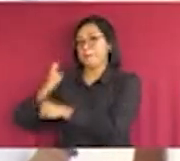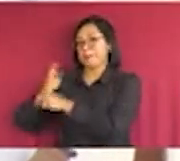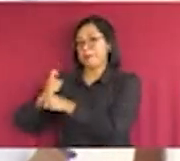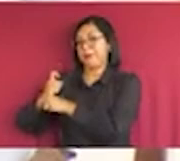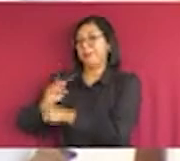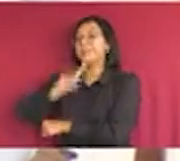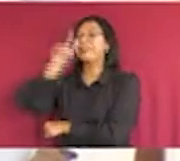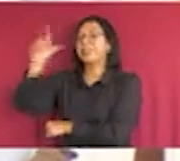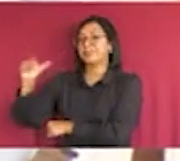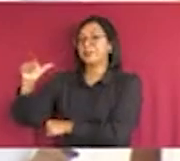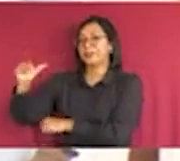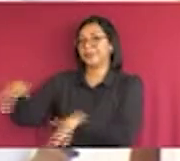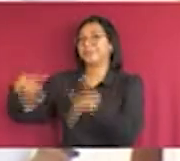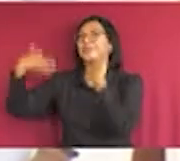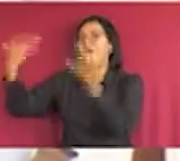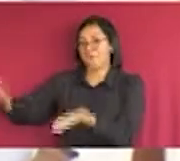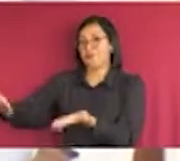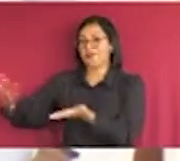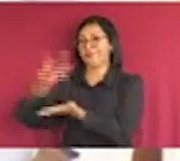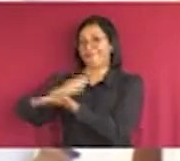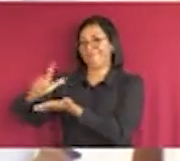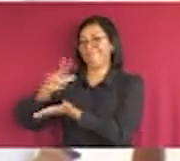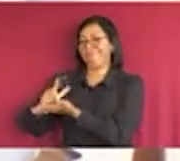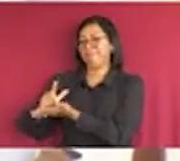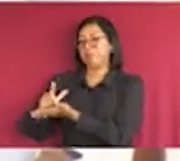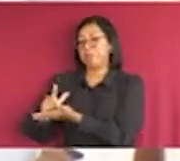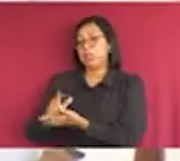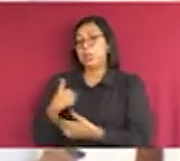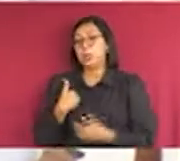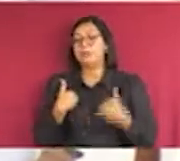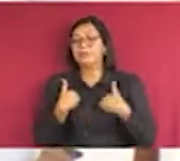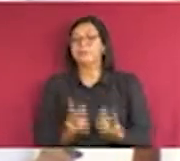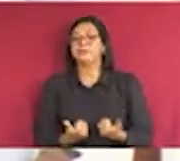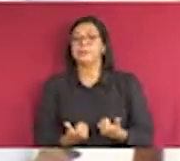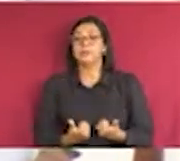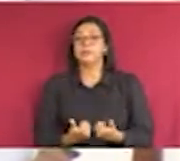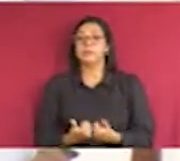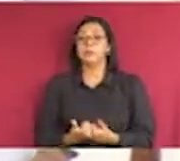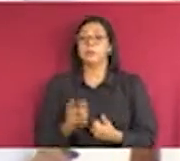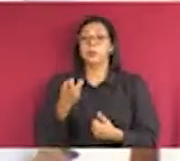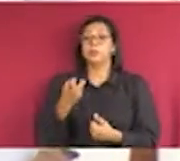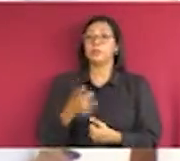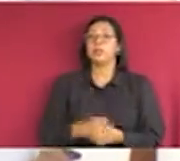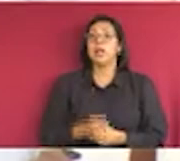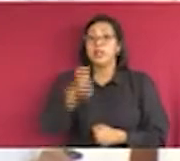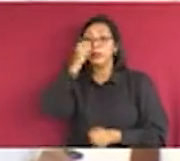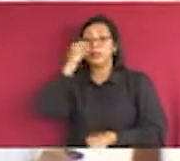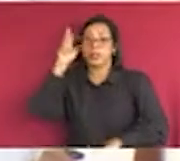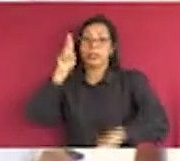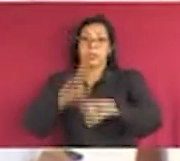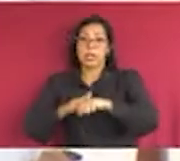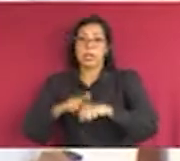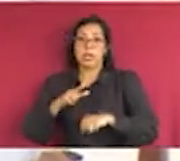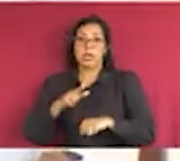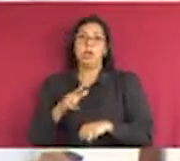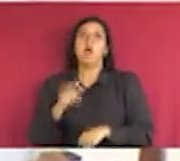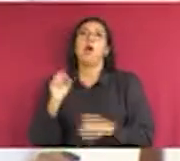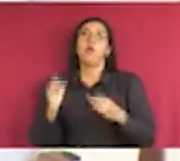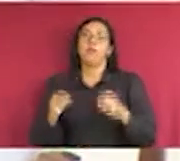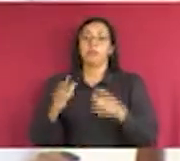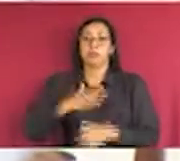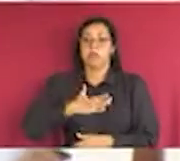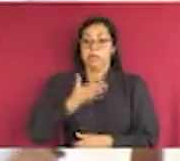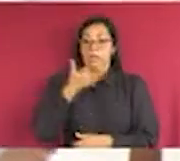política social, creando una nueva Secretaría de Bienestar para canalizar ese gran esfuerzo. En este gobierno vamos